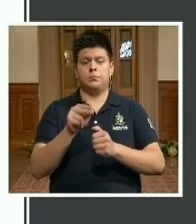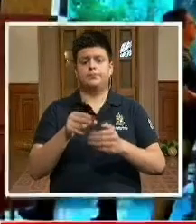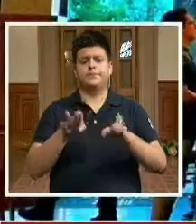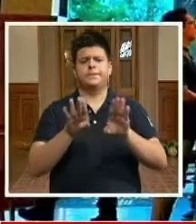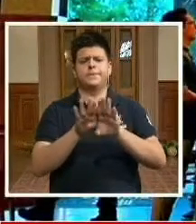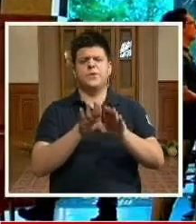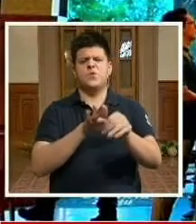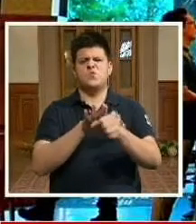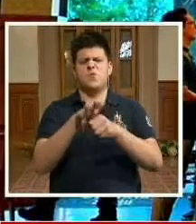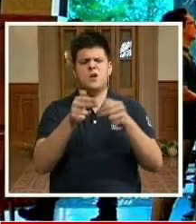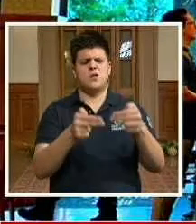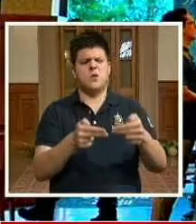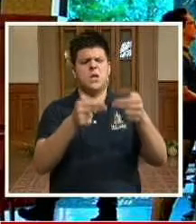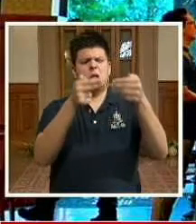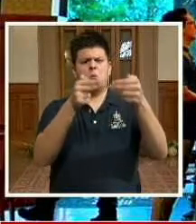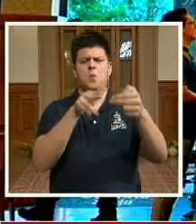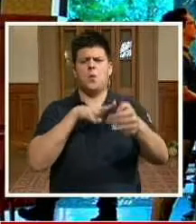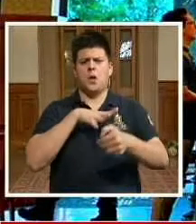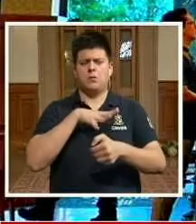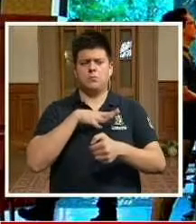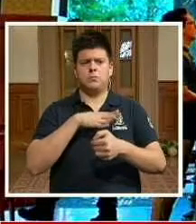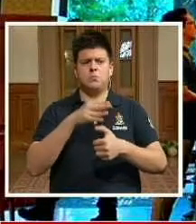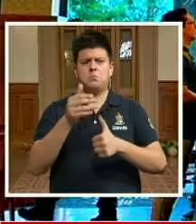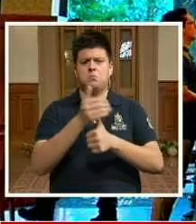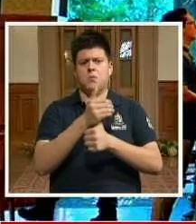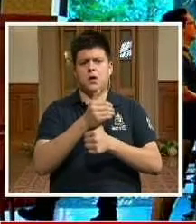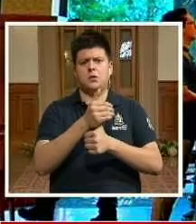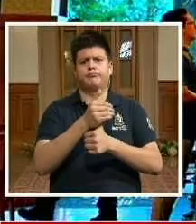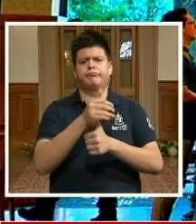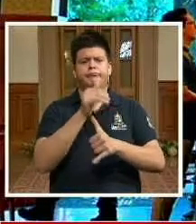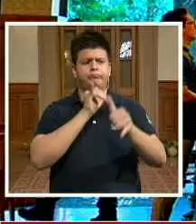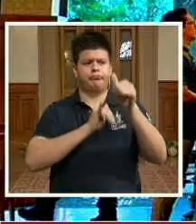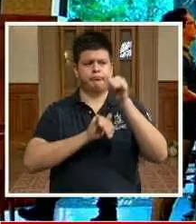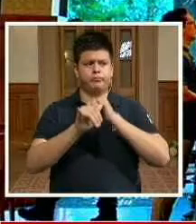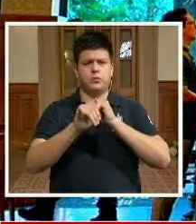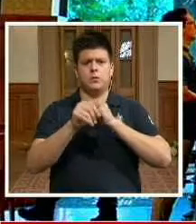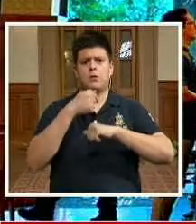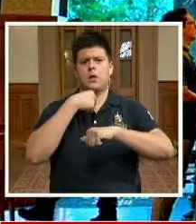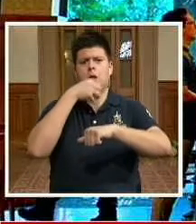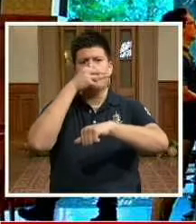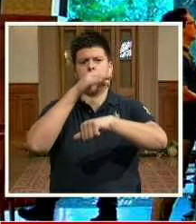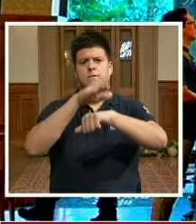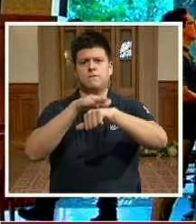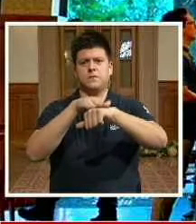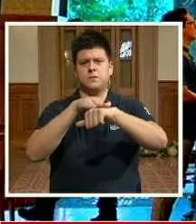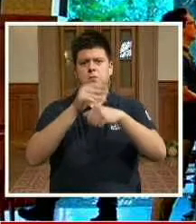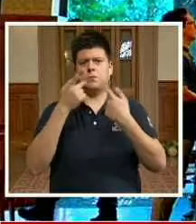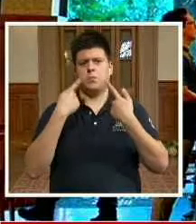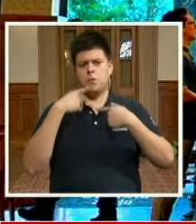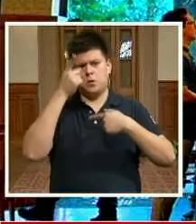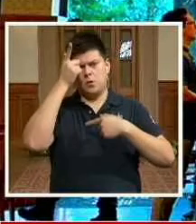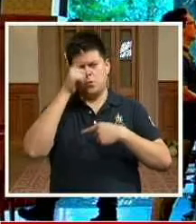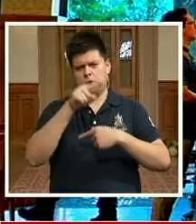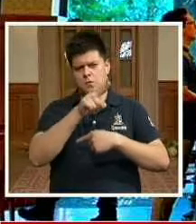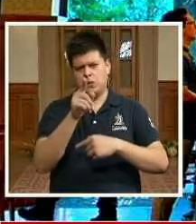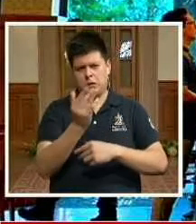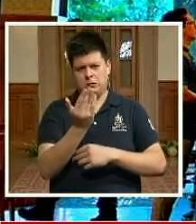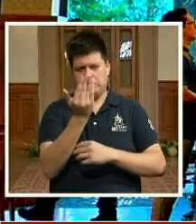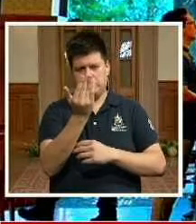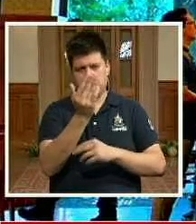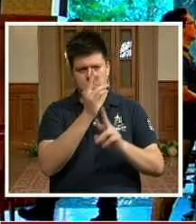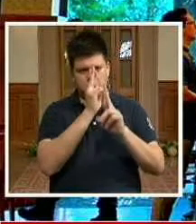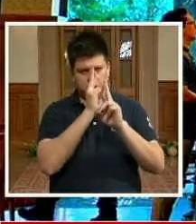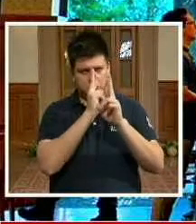Permanecerán cerrados los bares y cantinas, y aquí hago un llamado a todos los dueños, respeten por favor